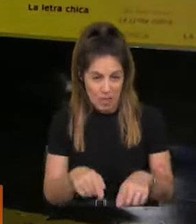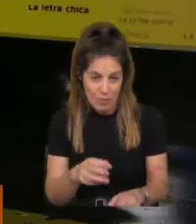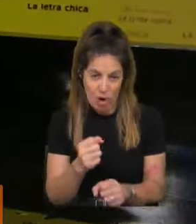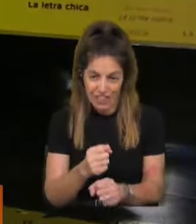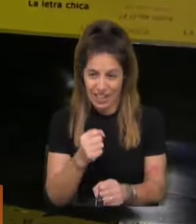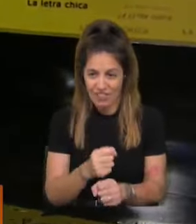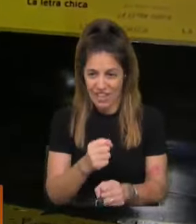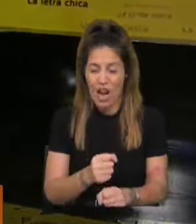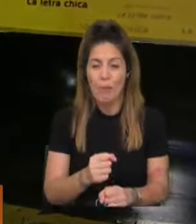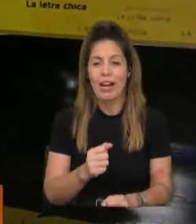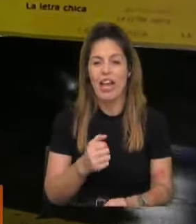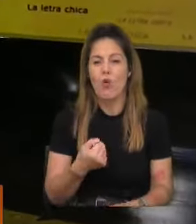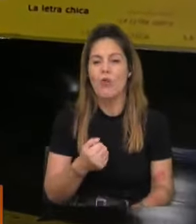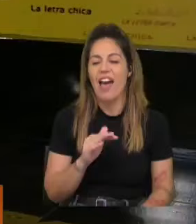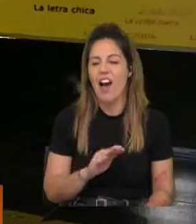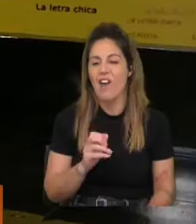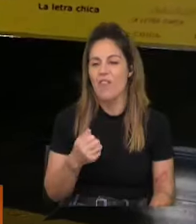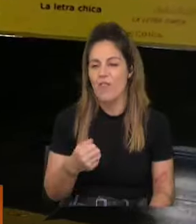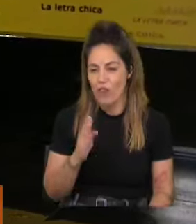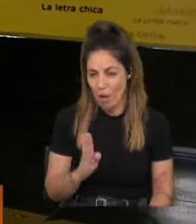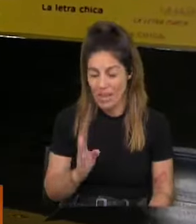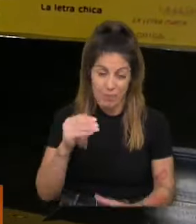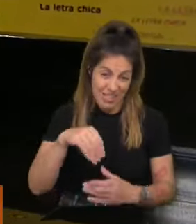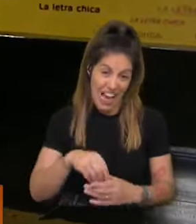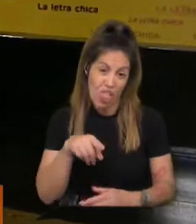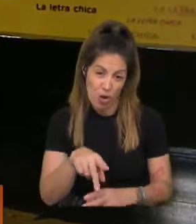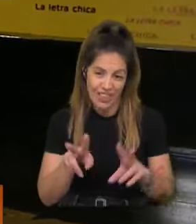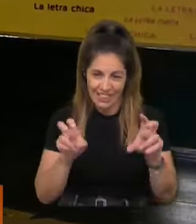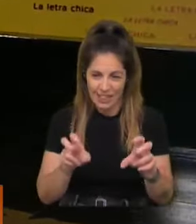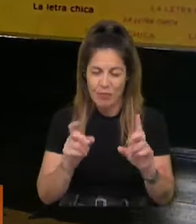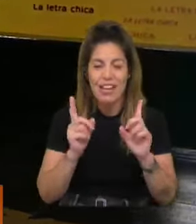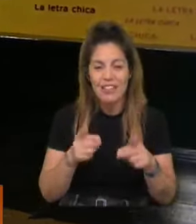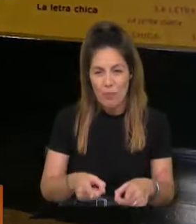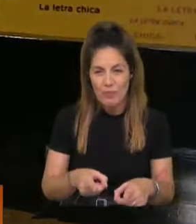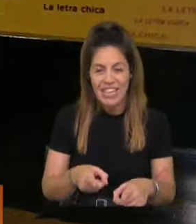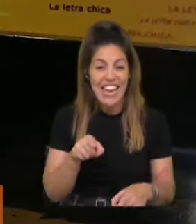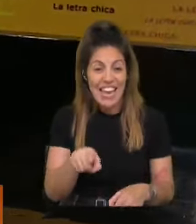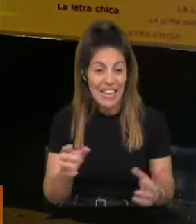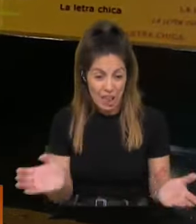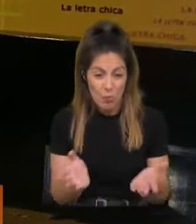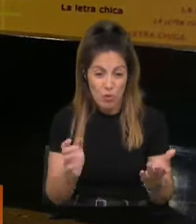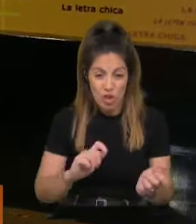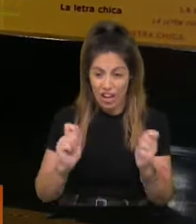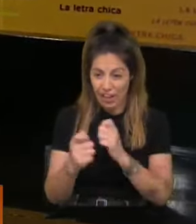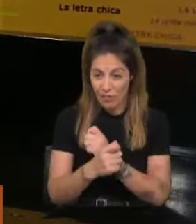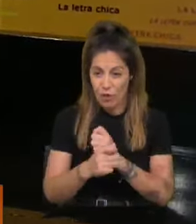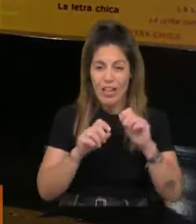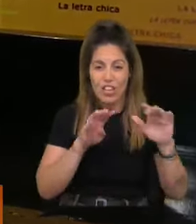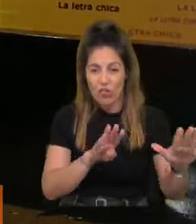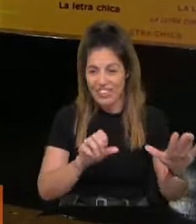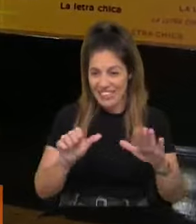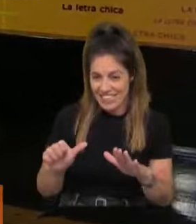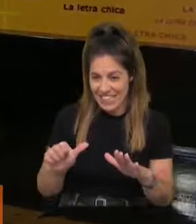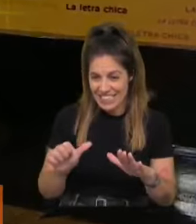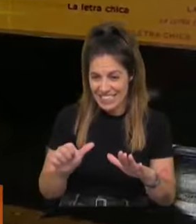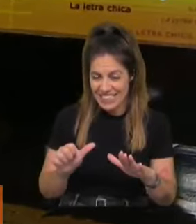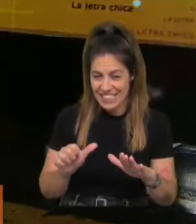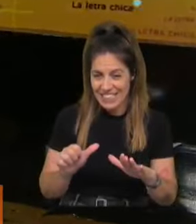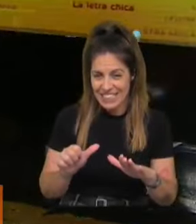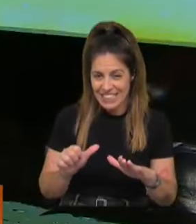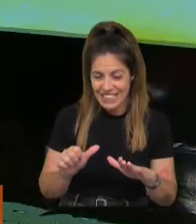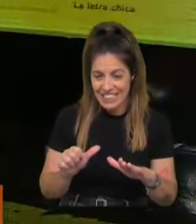faap actor este digamos implicado en todo esto y además fue el que impulsó la reforma del 96 que nos trajo hasta